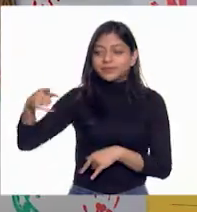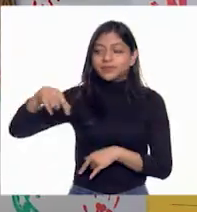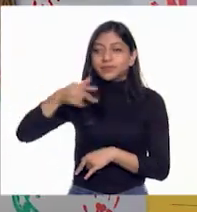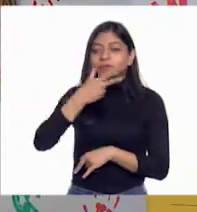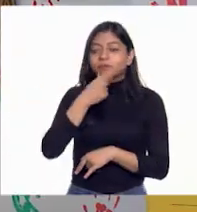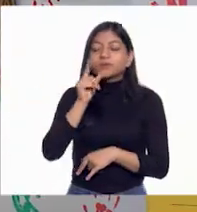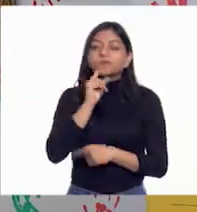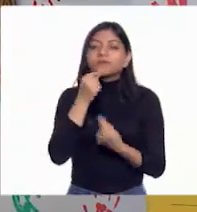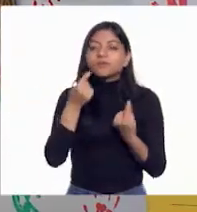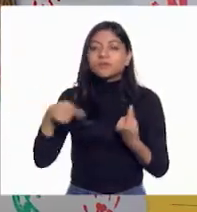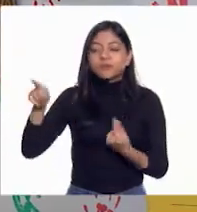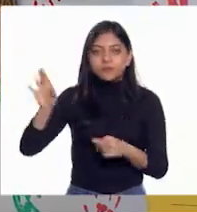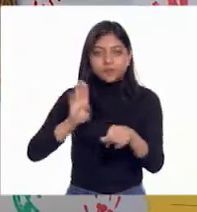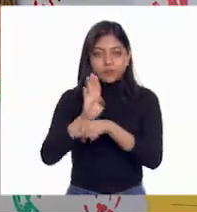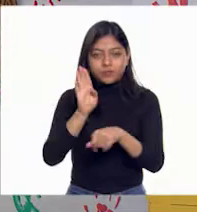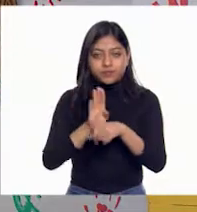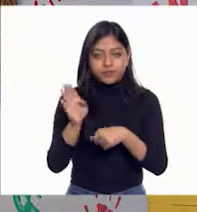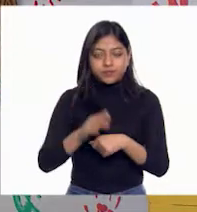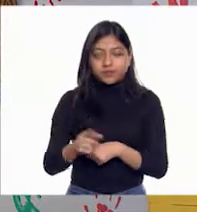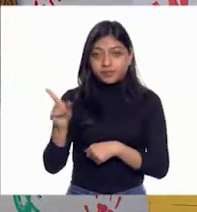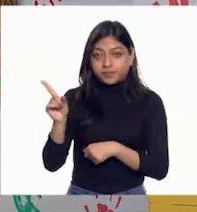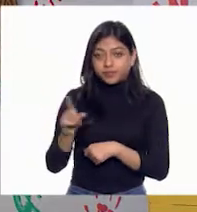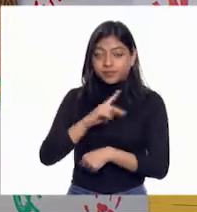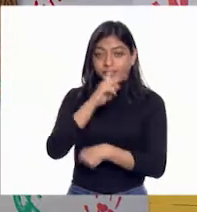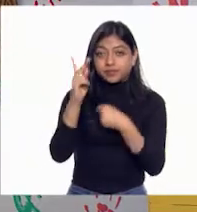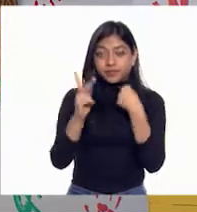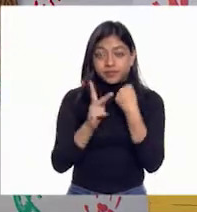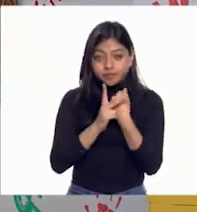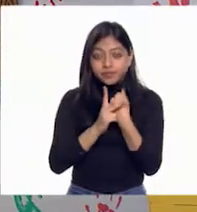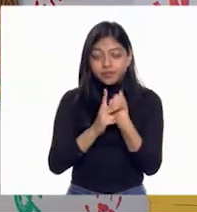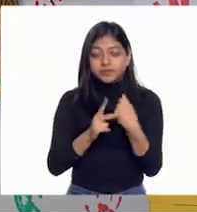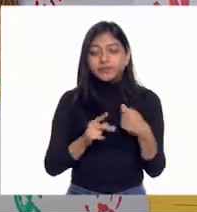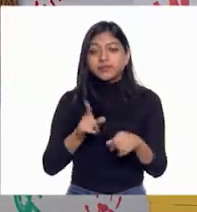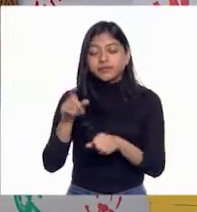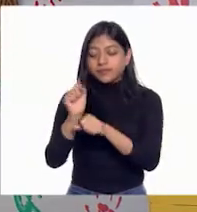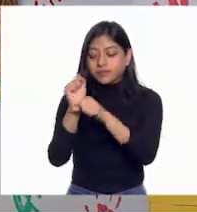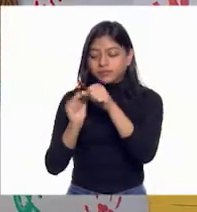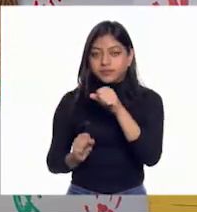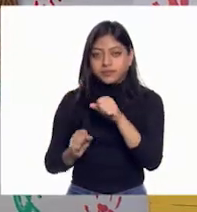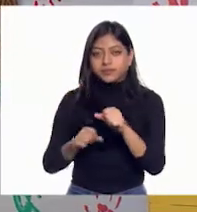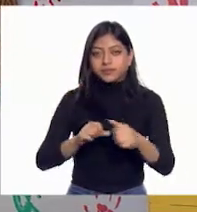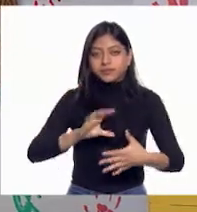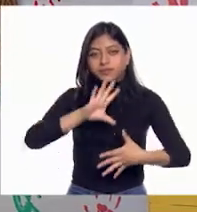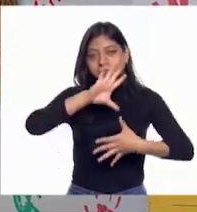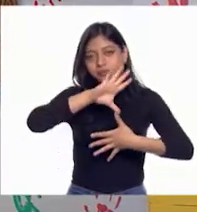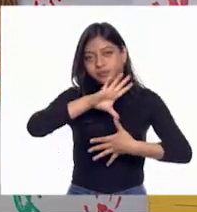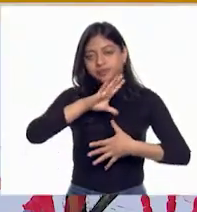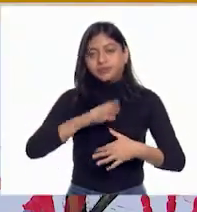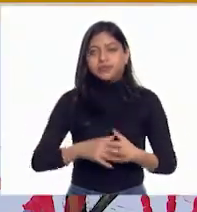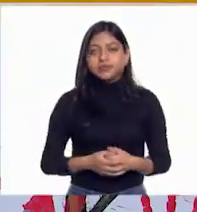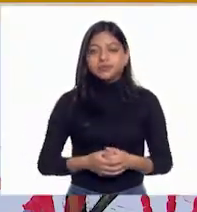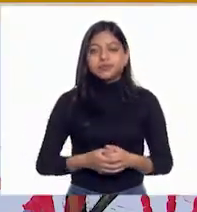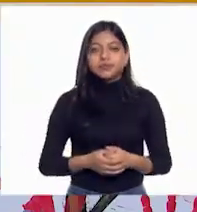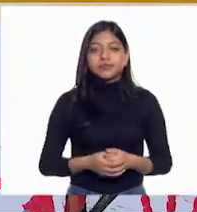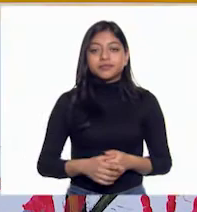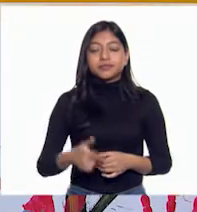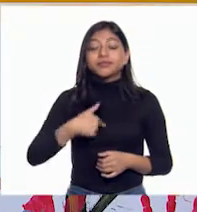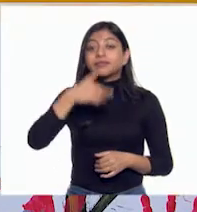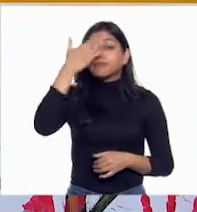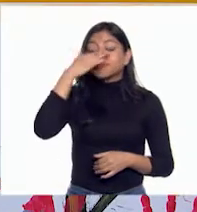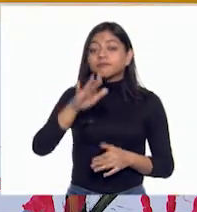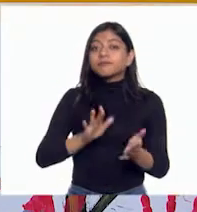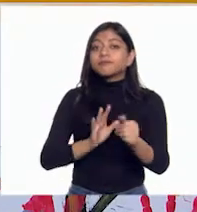los niños de una región de Brasil. Oh. Uno de los países que se encuentran al sur de nuestro continente. ¡Ay, maestra! Yo sé algo de